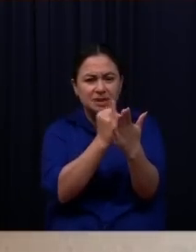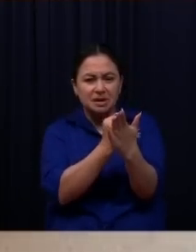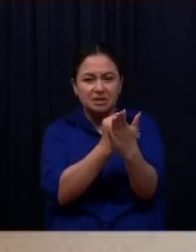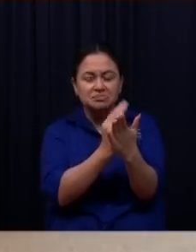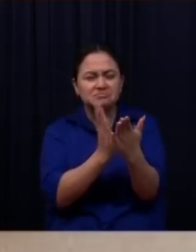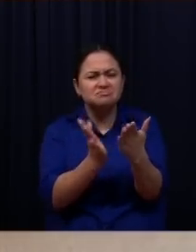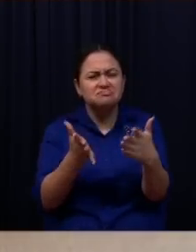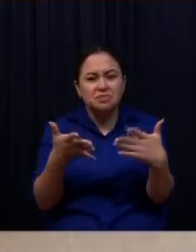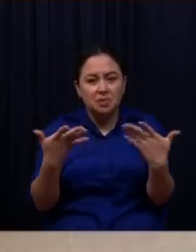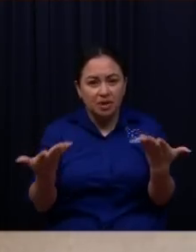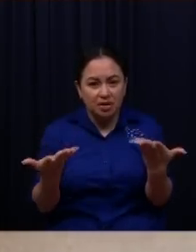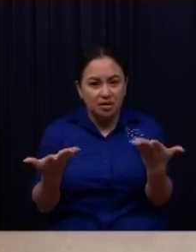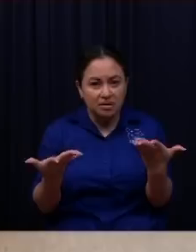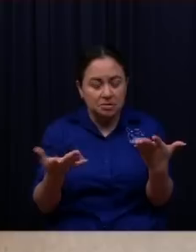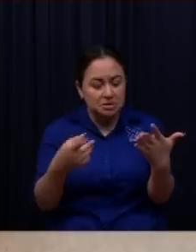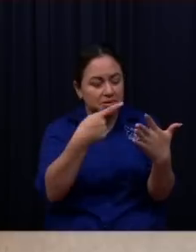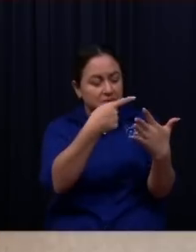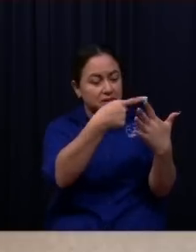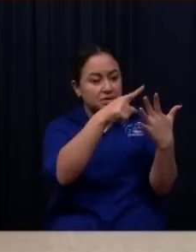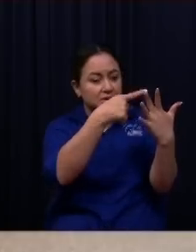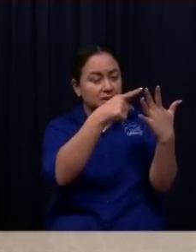¿qué requisitos